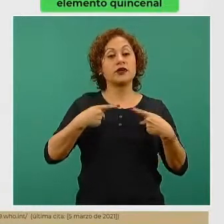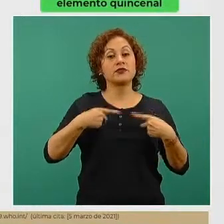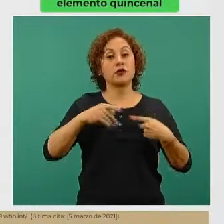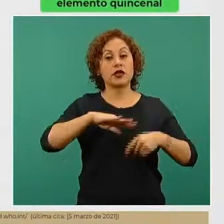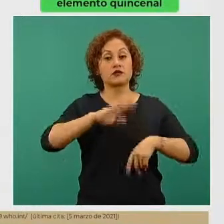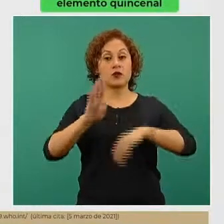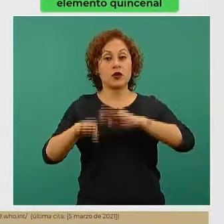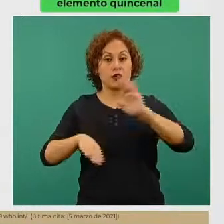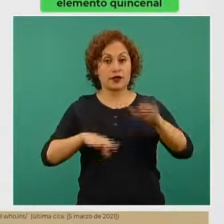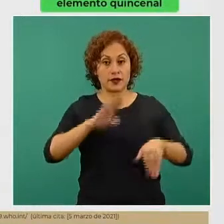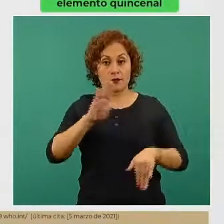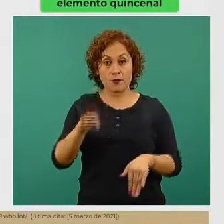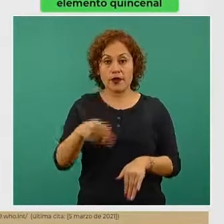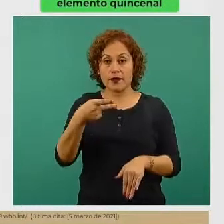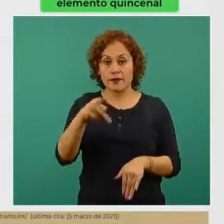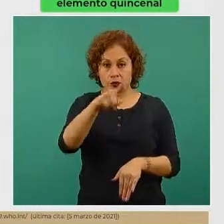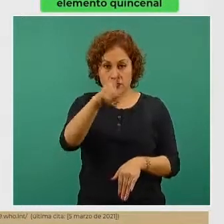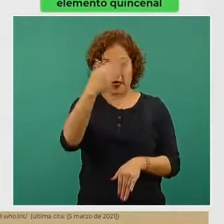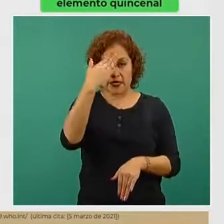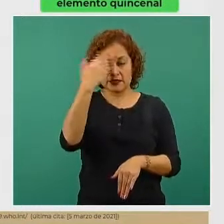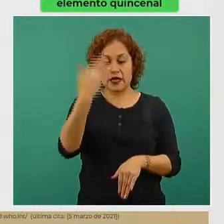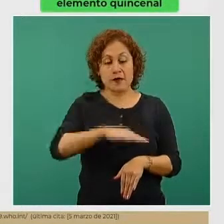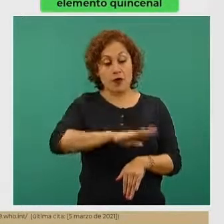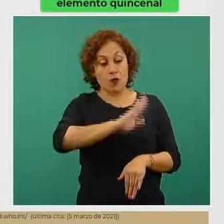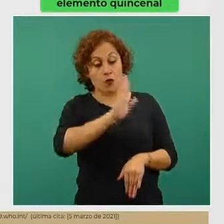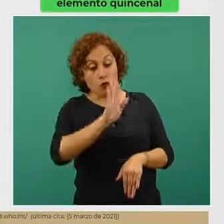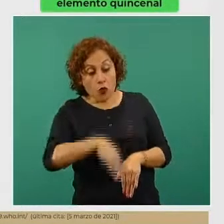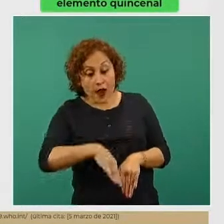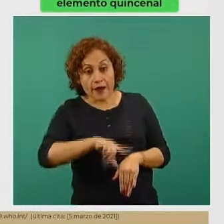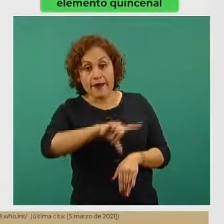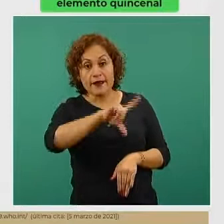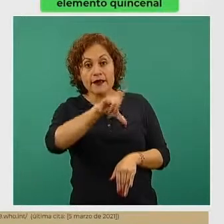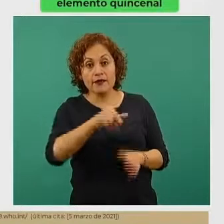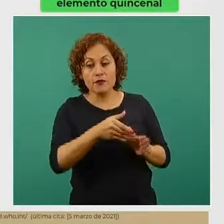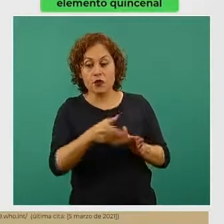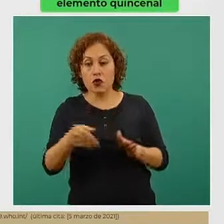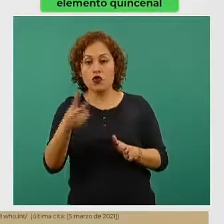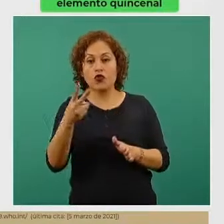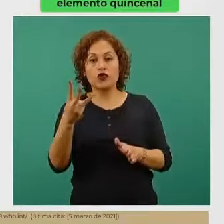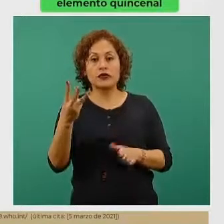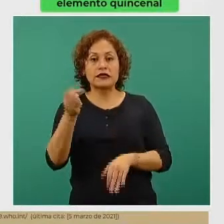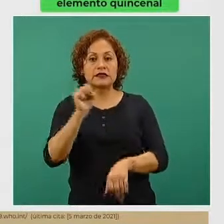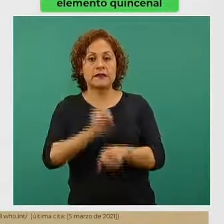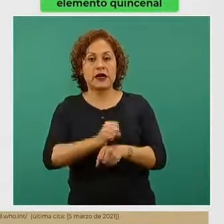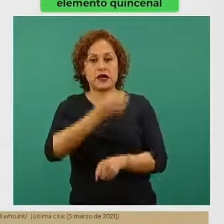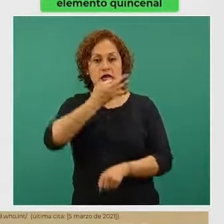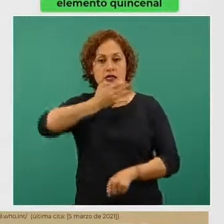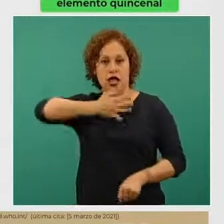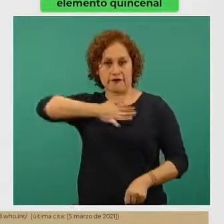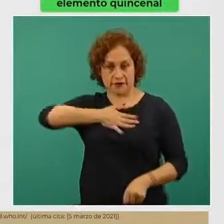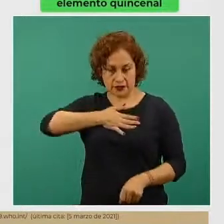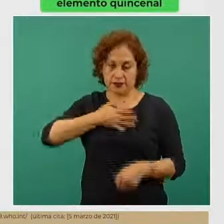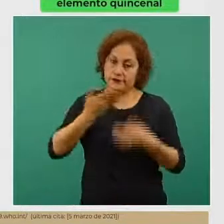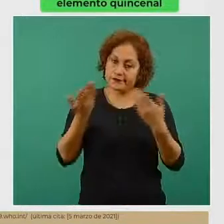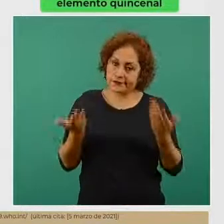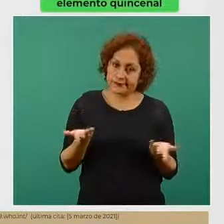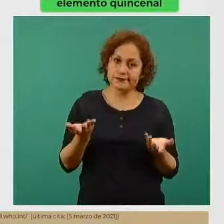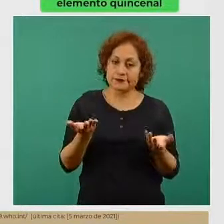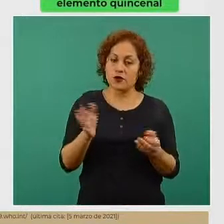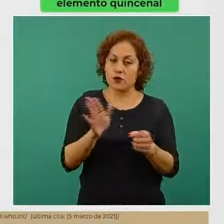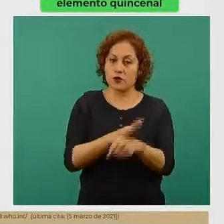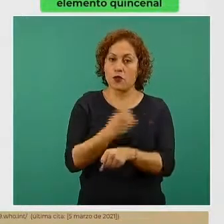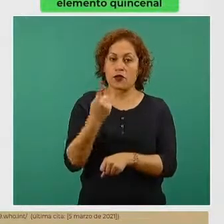lleva un retraso de entre 2 a 3 semanas, que cuando vemos un incremento de casos de personas que se